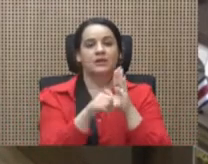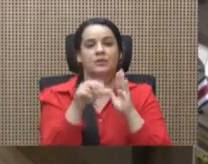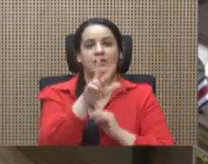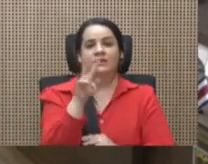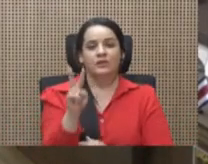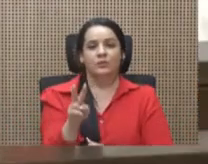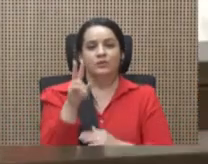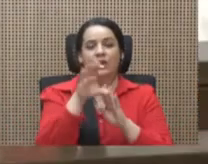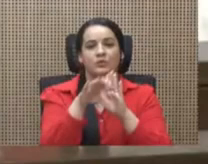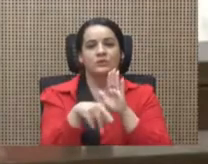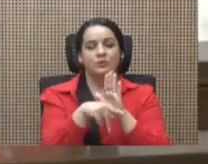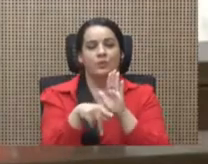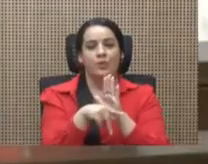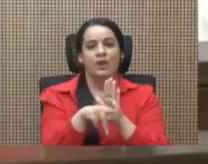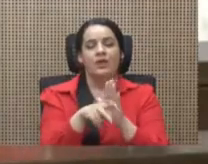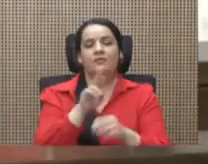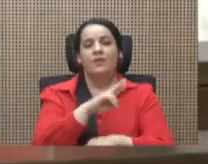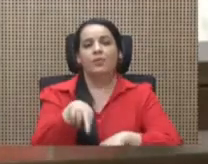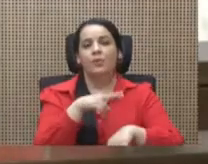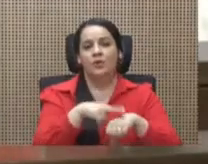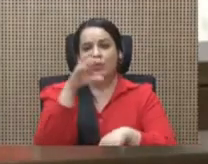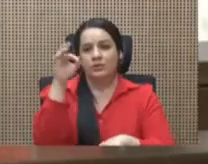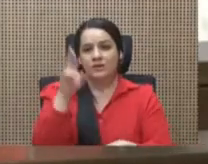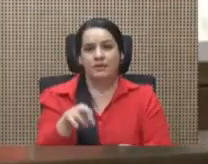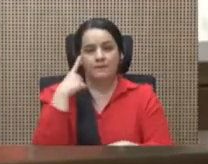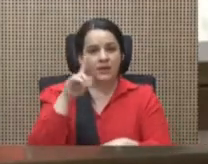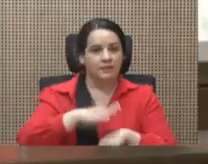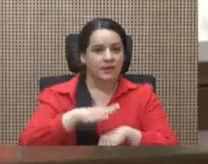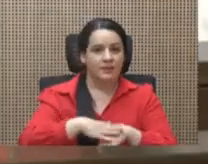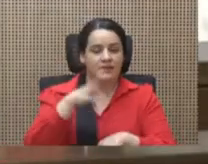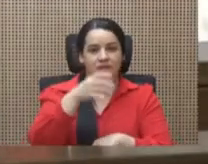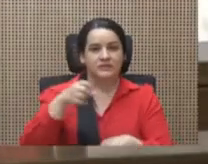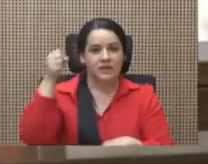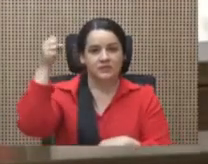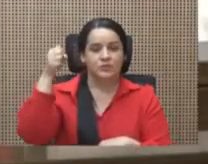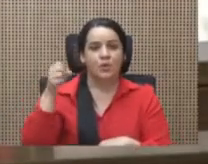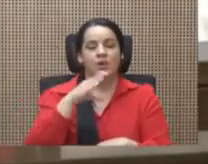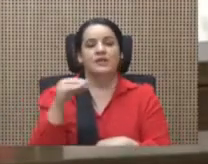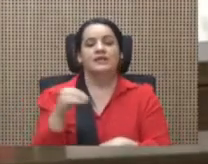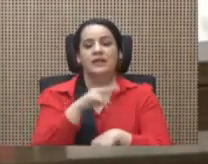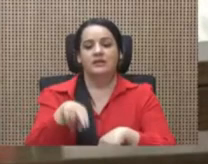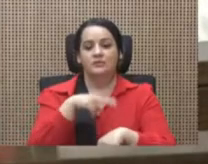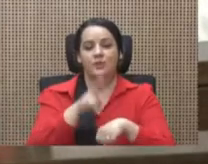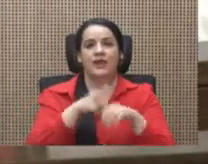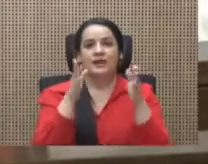32 de la Constitución Política de la República de Costa Rica para permitir la extradición de